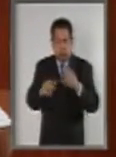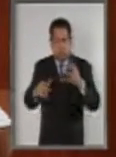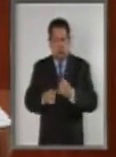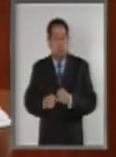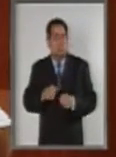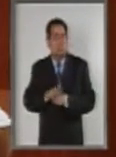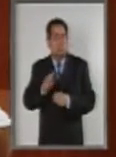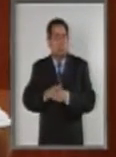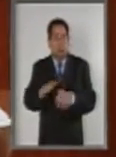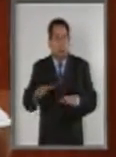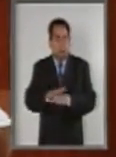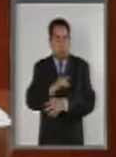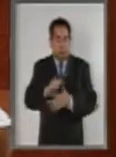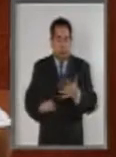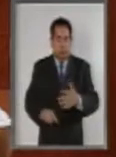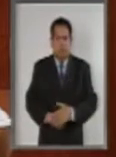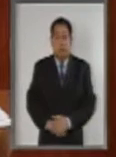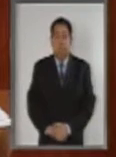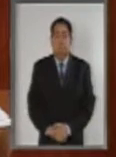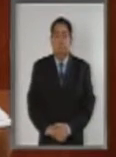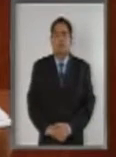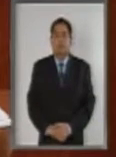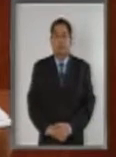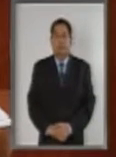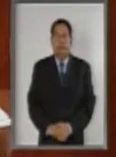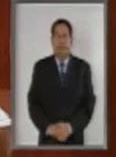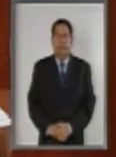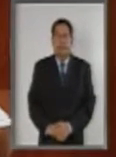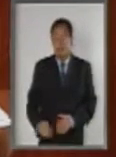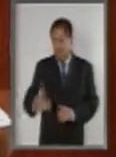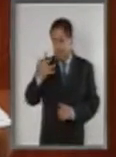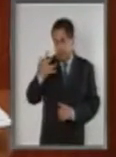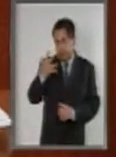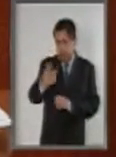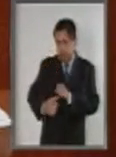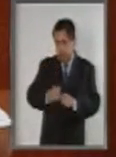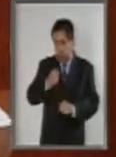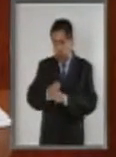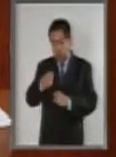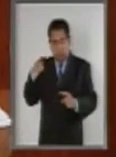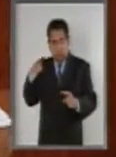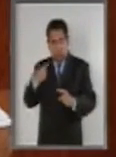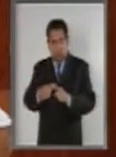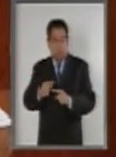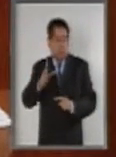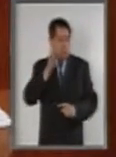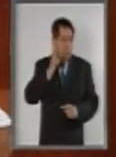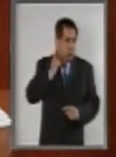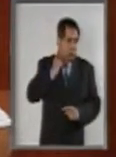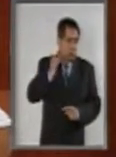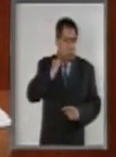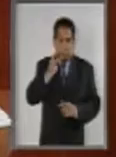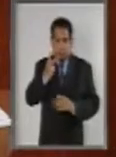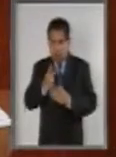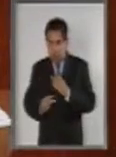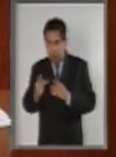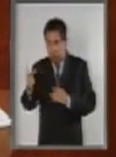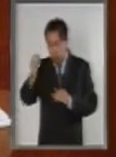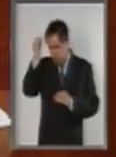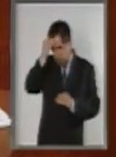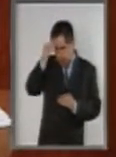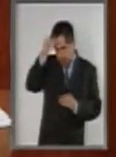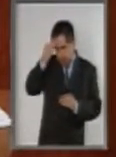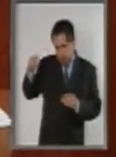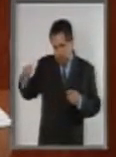estructura de la reforma. Durante más de 5 años, ambas cámaras enriquecieron opiniones